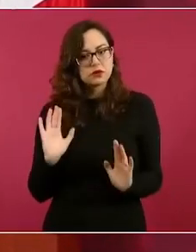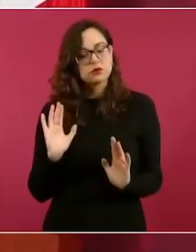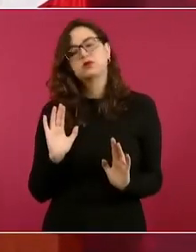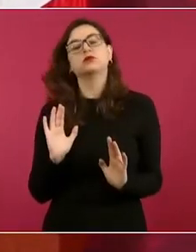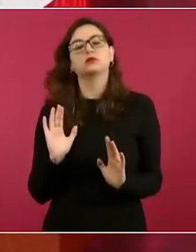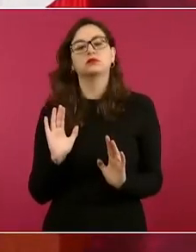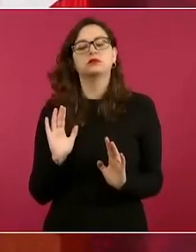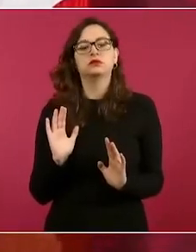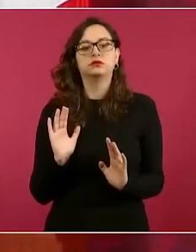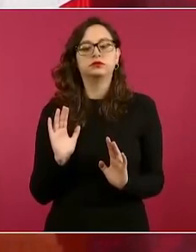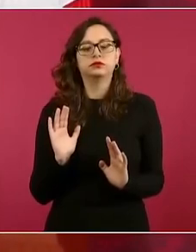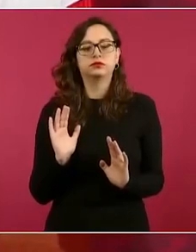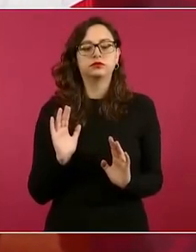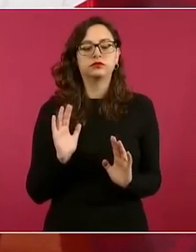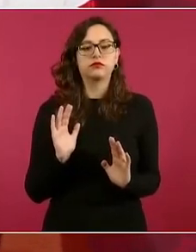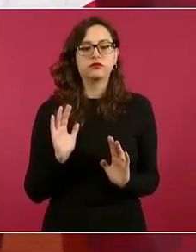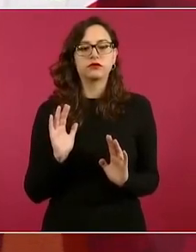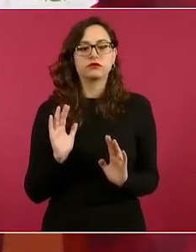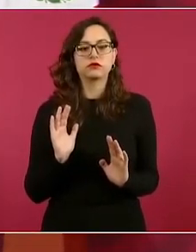Pero bueno, es